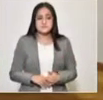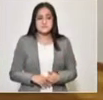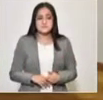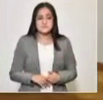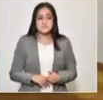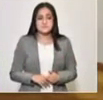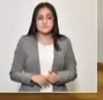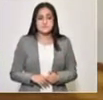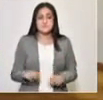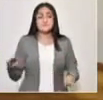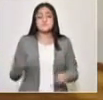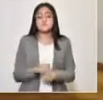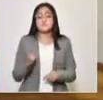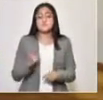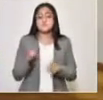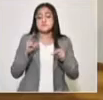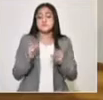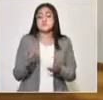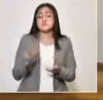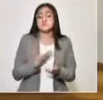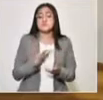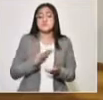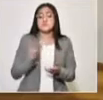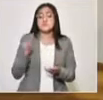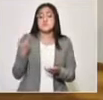¿Por qué no hacen un mea culpa?